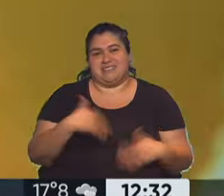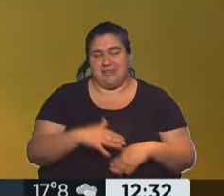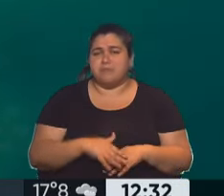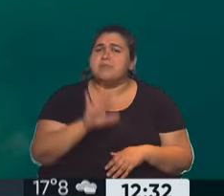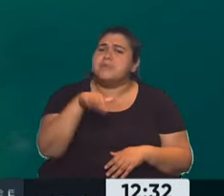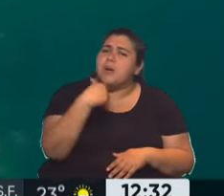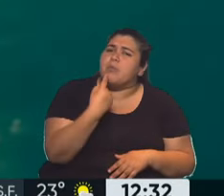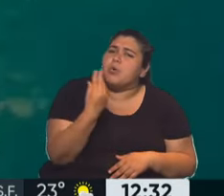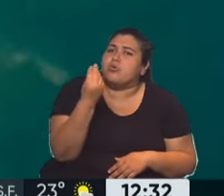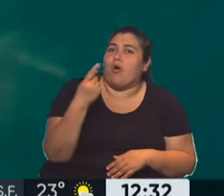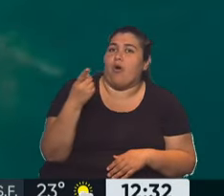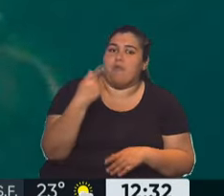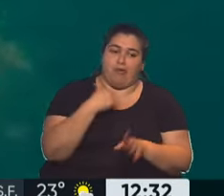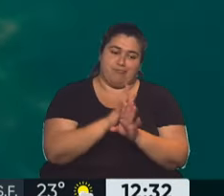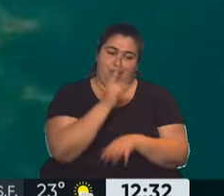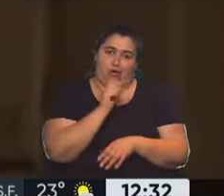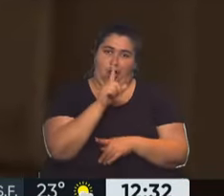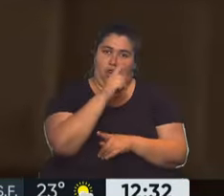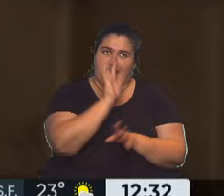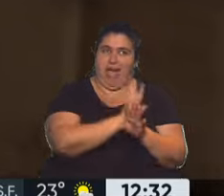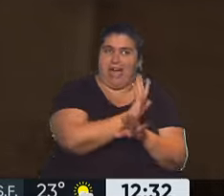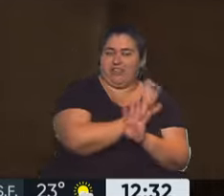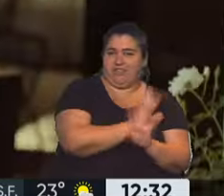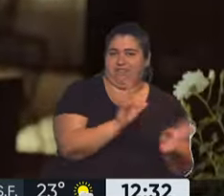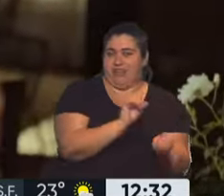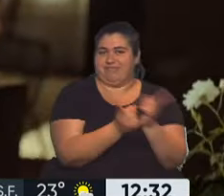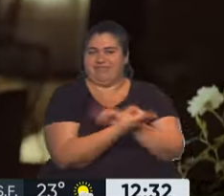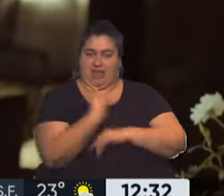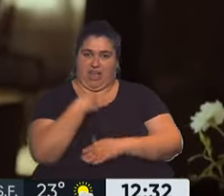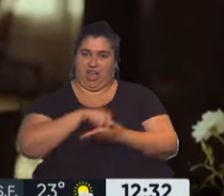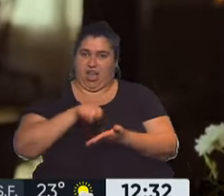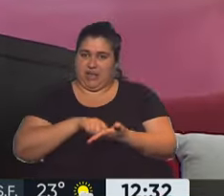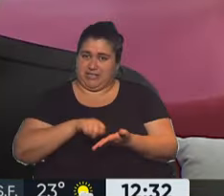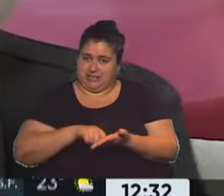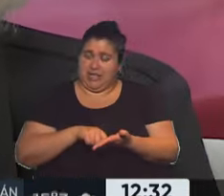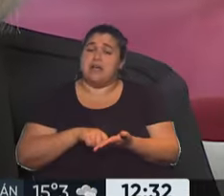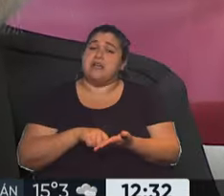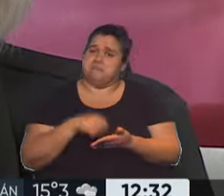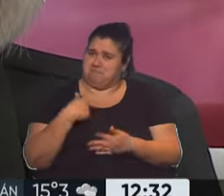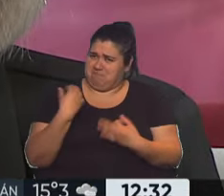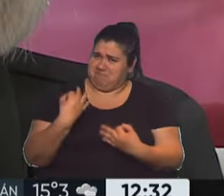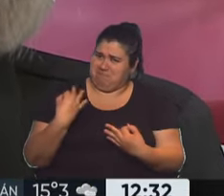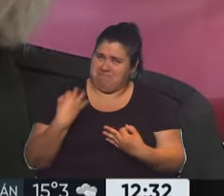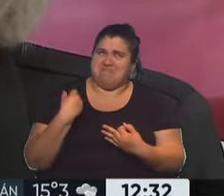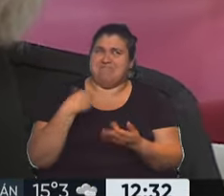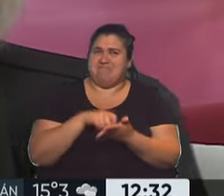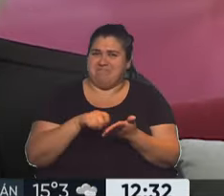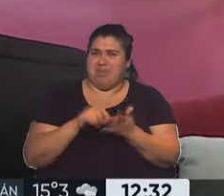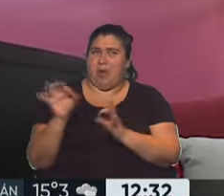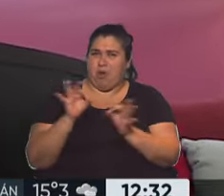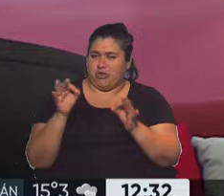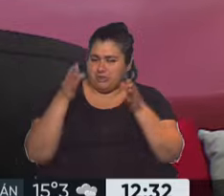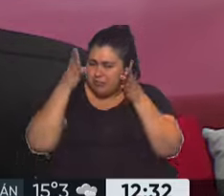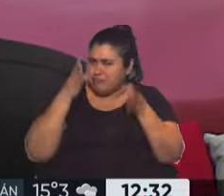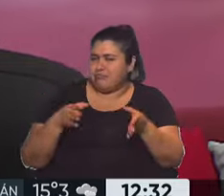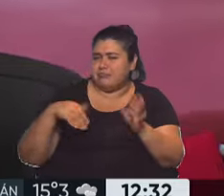sentiste en la faceta de guionista? Bien, porque lo hicimos sin ninguna pretensión, sin ningún proyecto más que